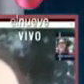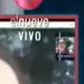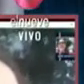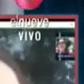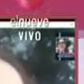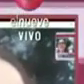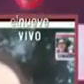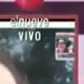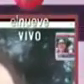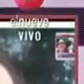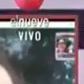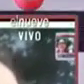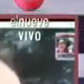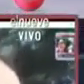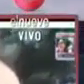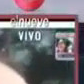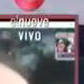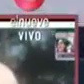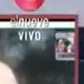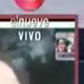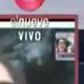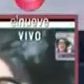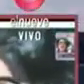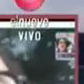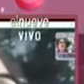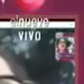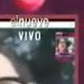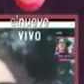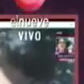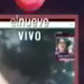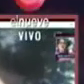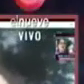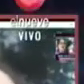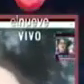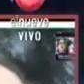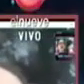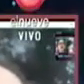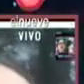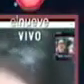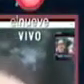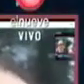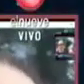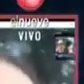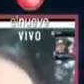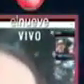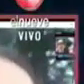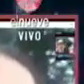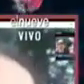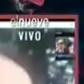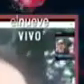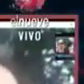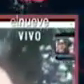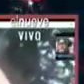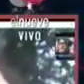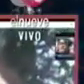la situación. Sí, es raro, porque la gente no sabe. La verdad es que uno dice como que cuando estaba